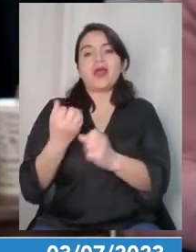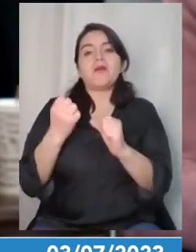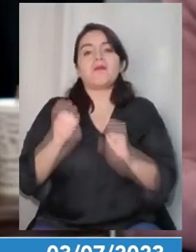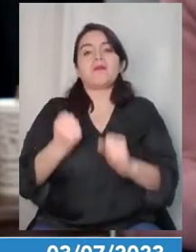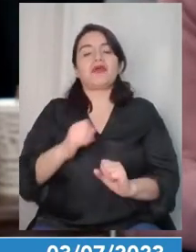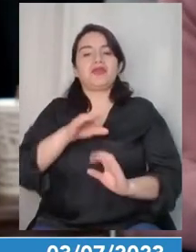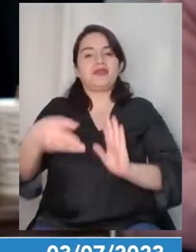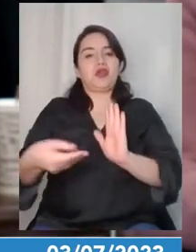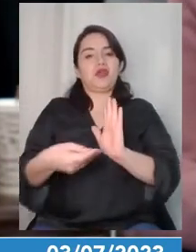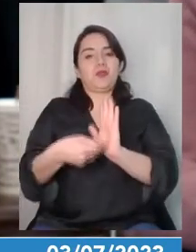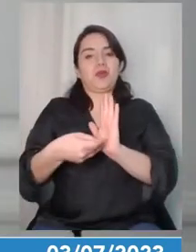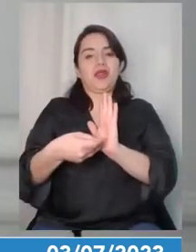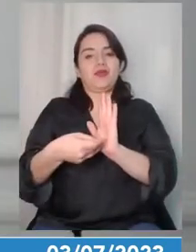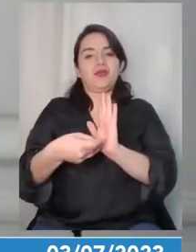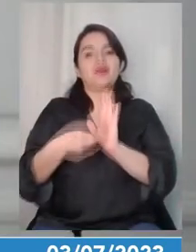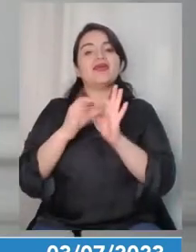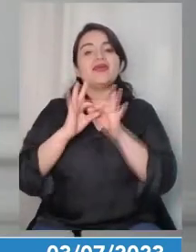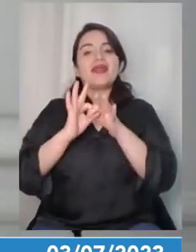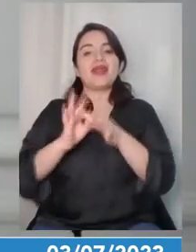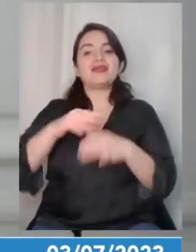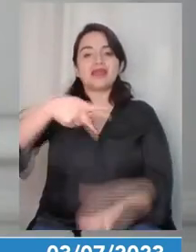presidente.